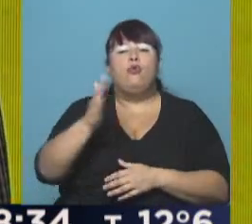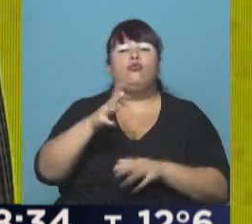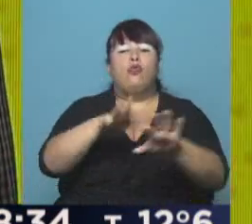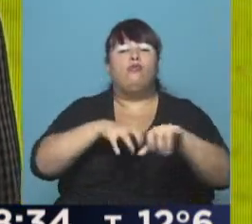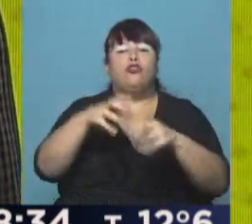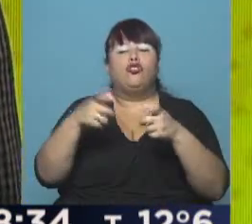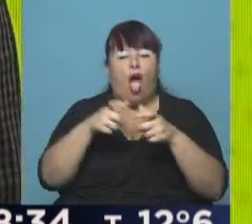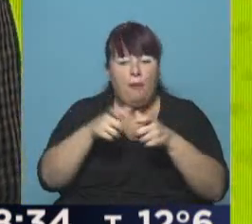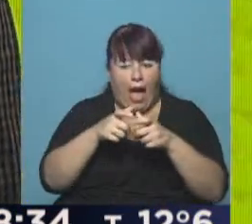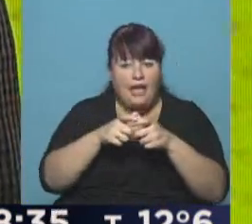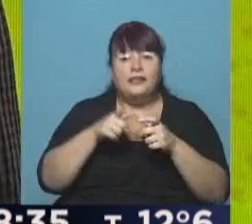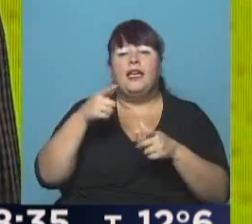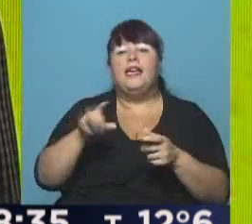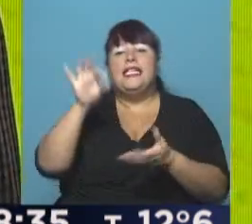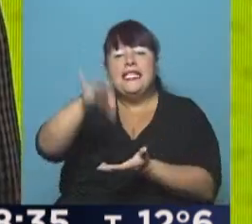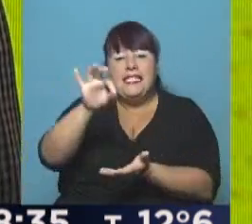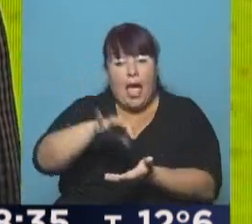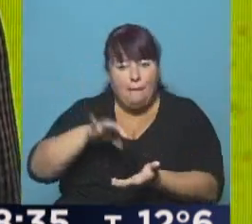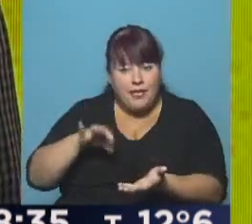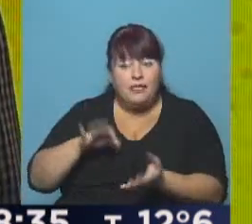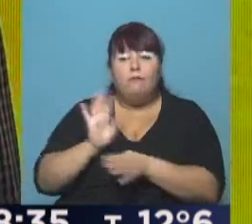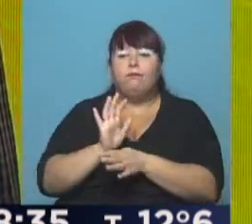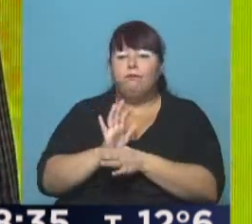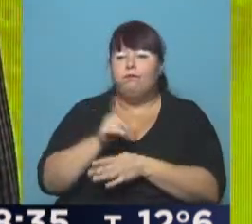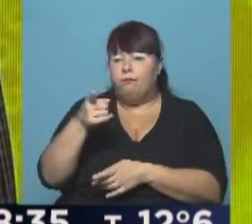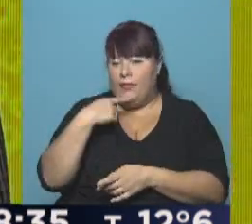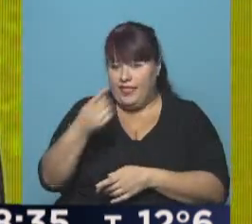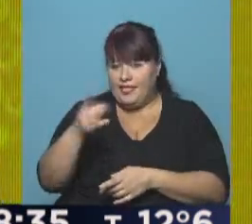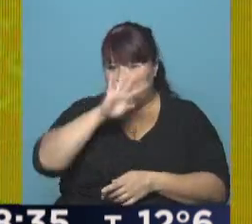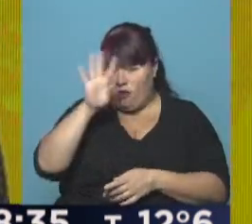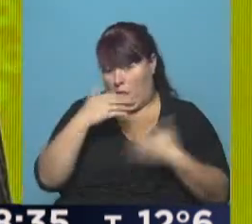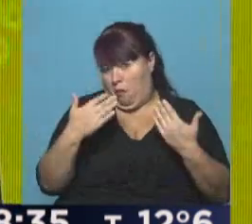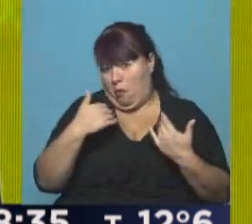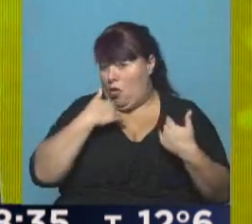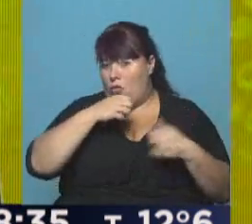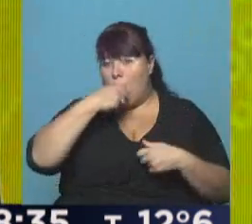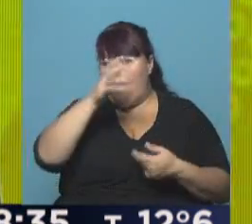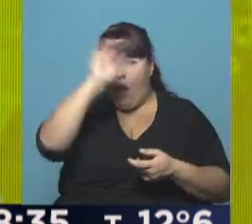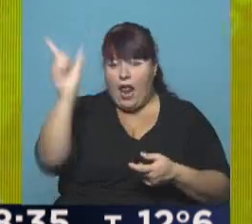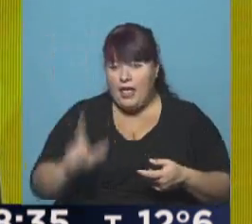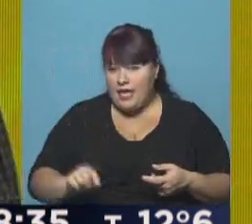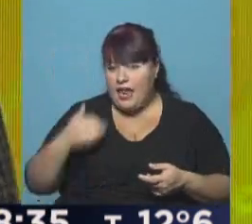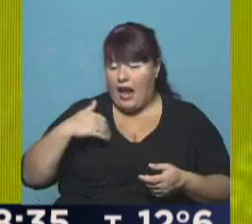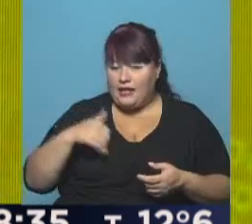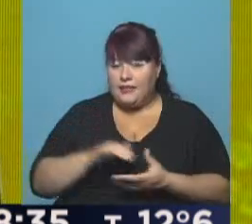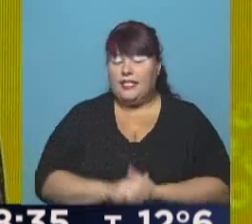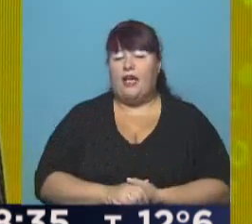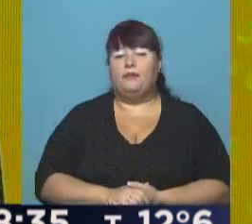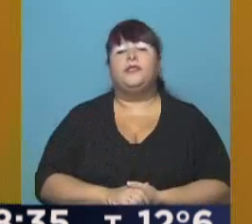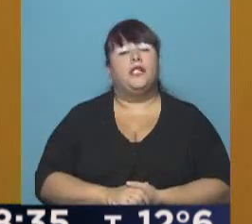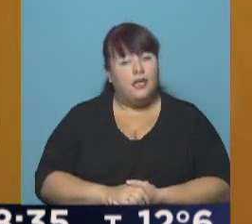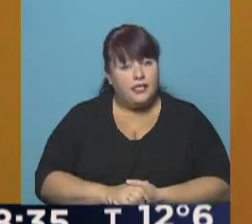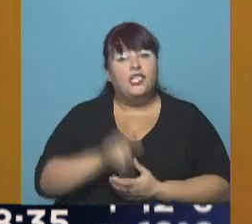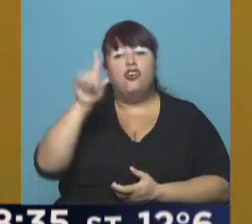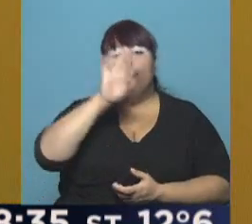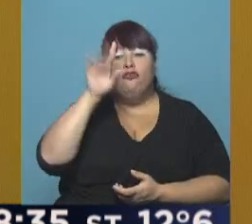con la utilización de la semilla digo esto que planteamos de formosa se puede dar en cualquier lugar de la república argentina sigue